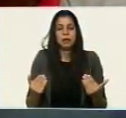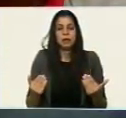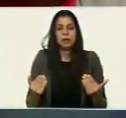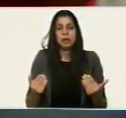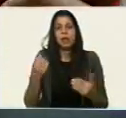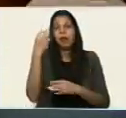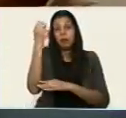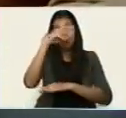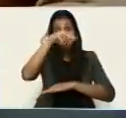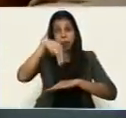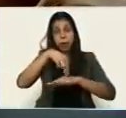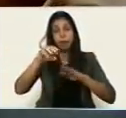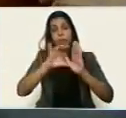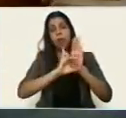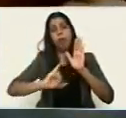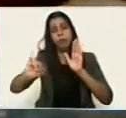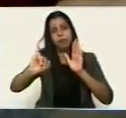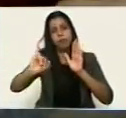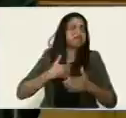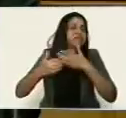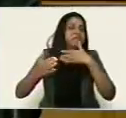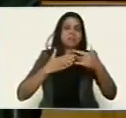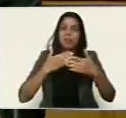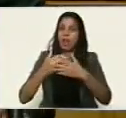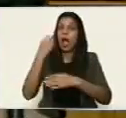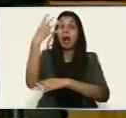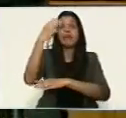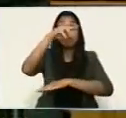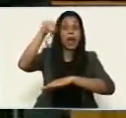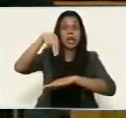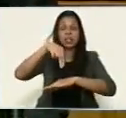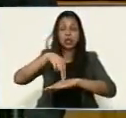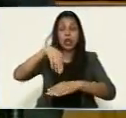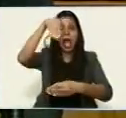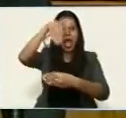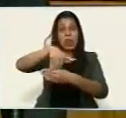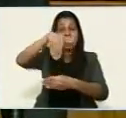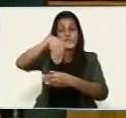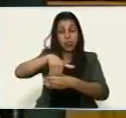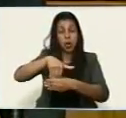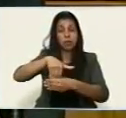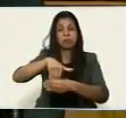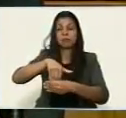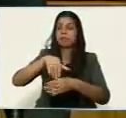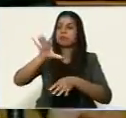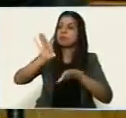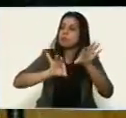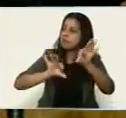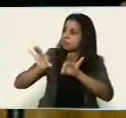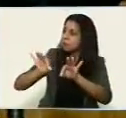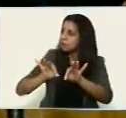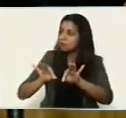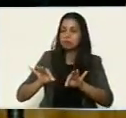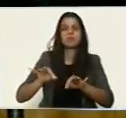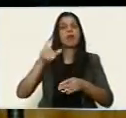Una asamblea nacional constituyente que inmediatamente la constituyente fue como un torniquete